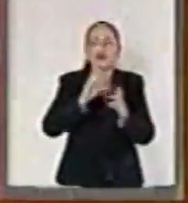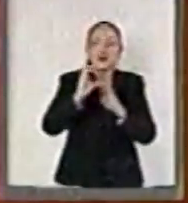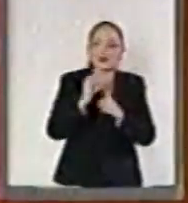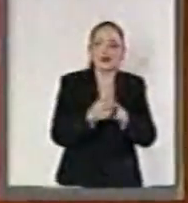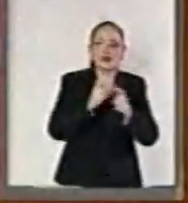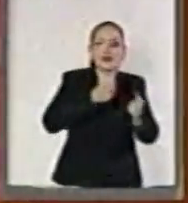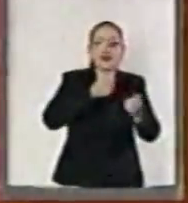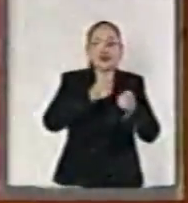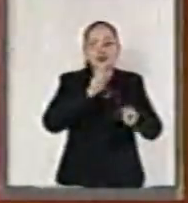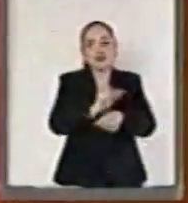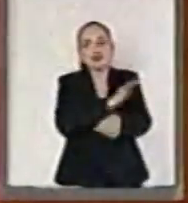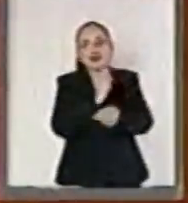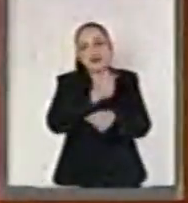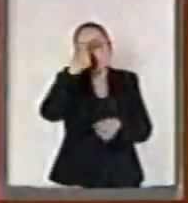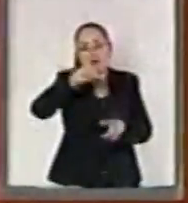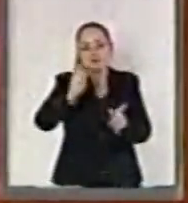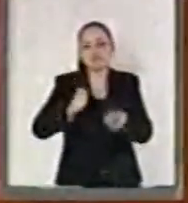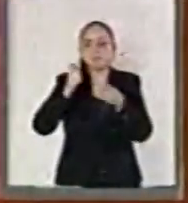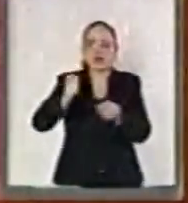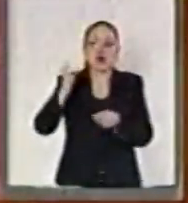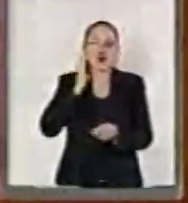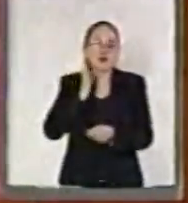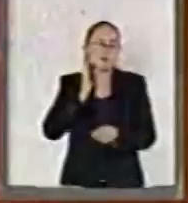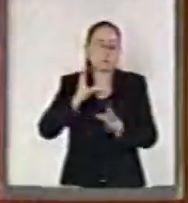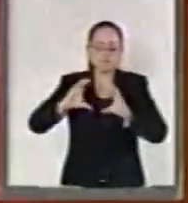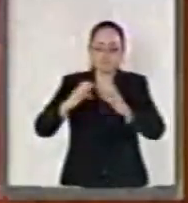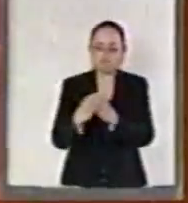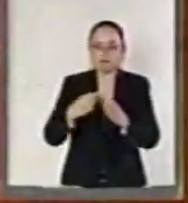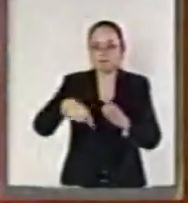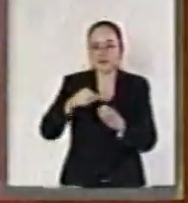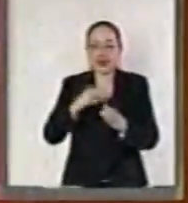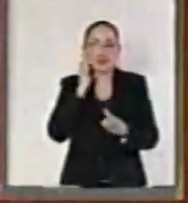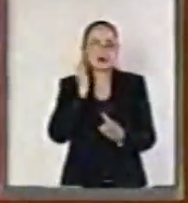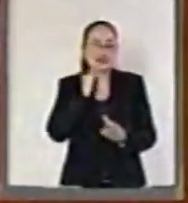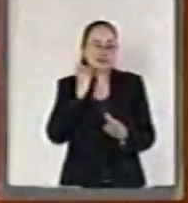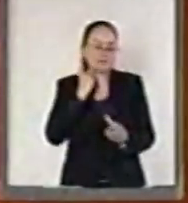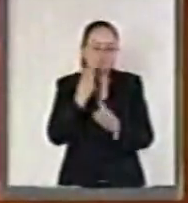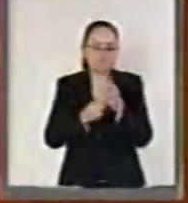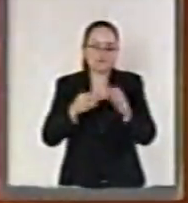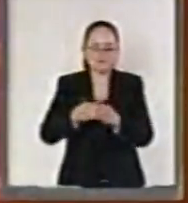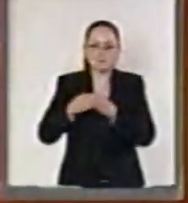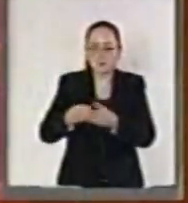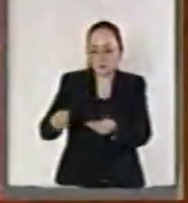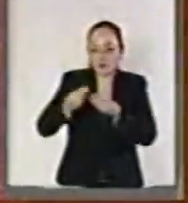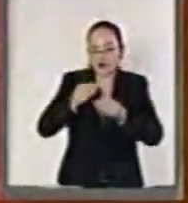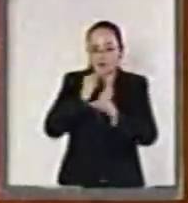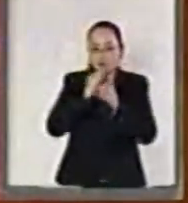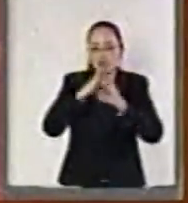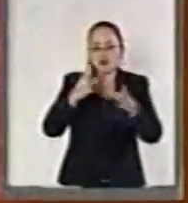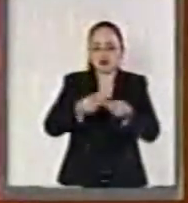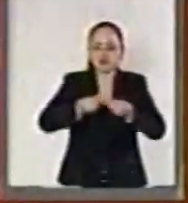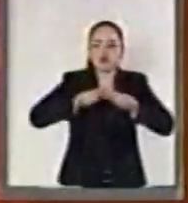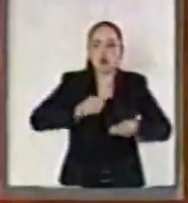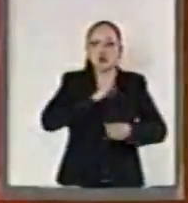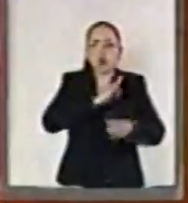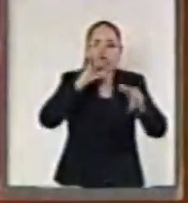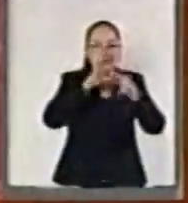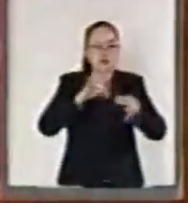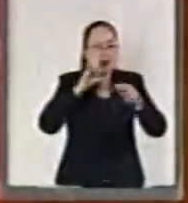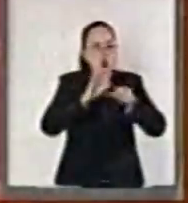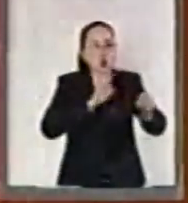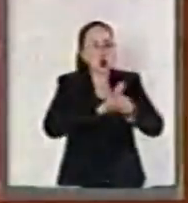Energía a entregar al Congreso de la Unión un informe detallado en el cual pueda fundamentar las